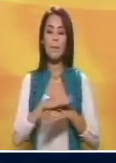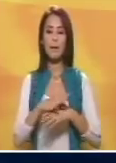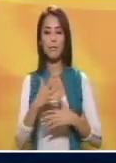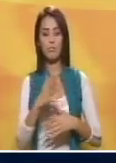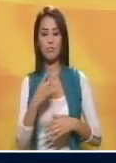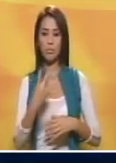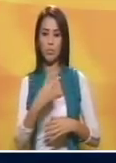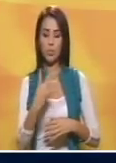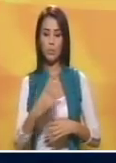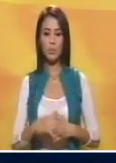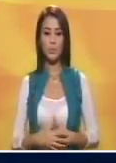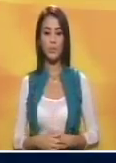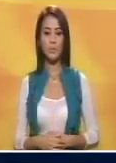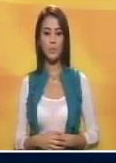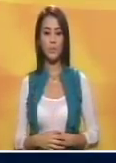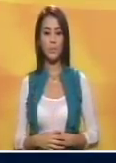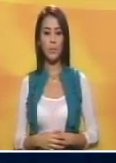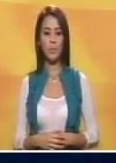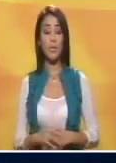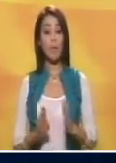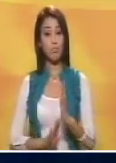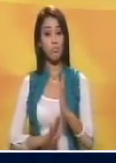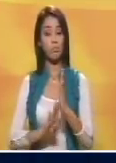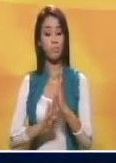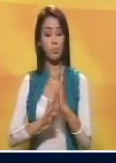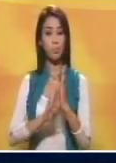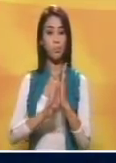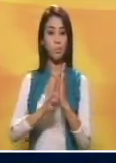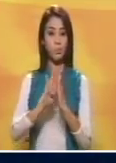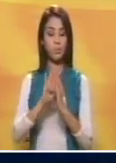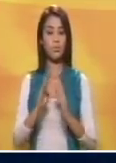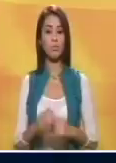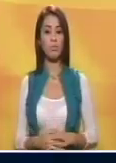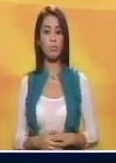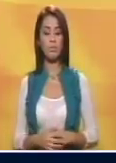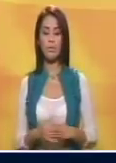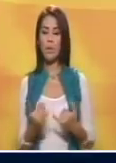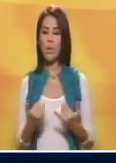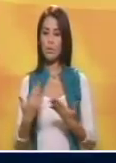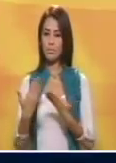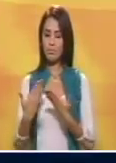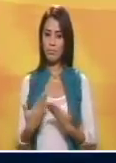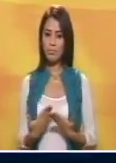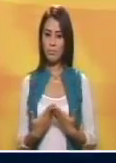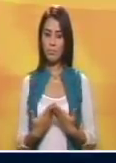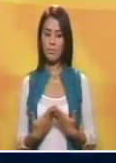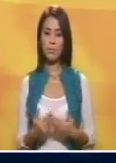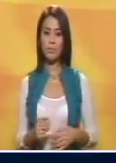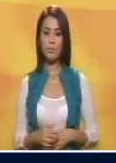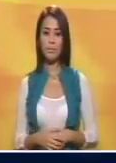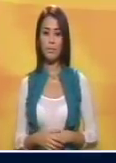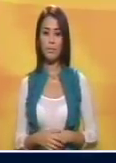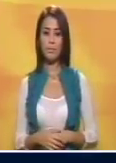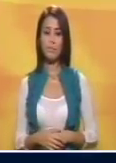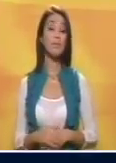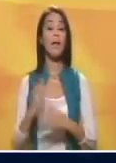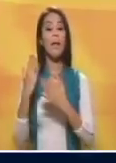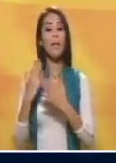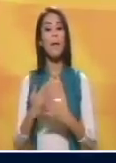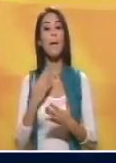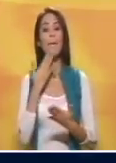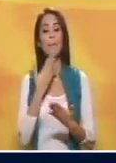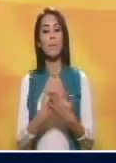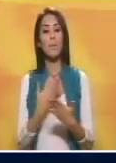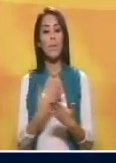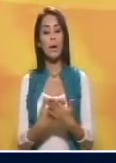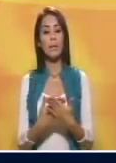decir, estamos bien avanzados. Hemos recibido también la propuesta